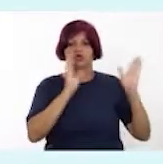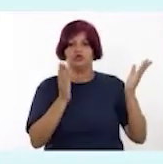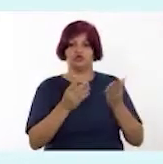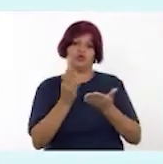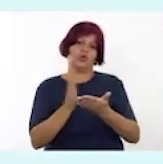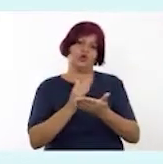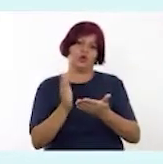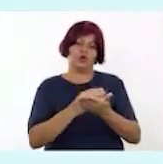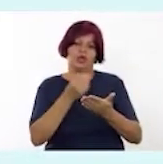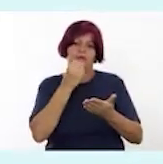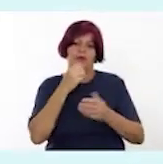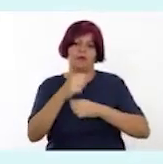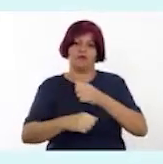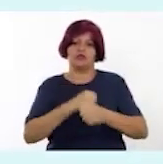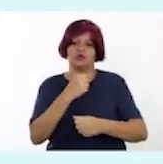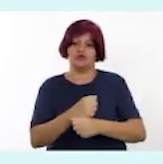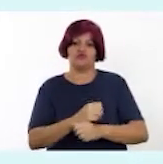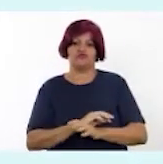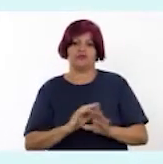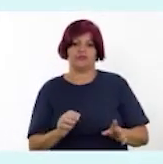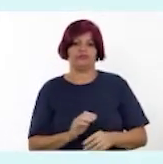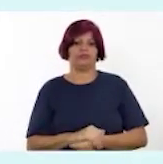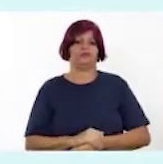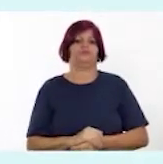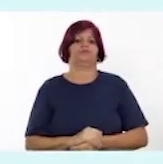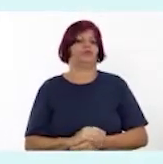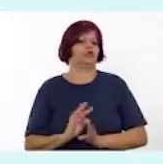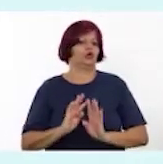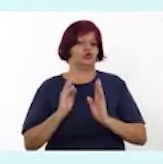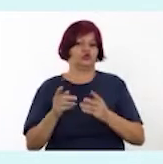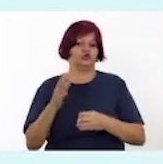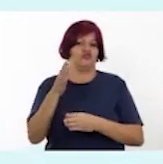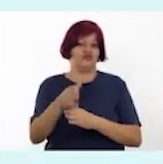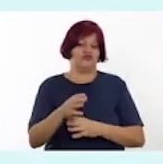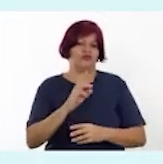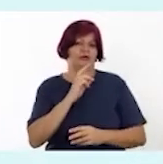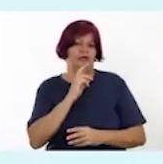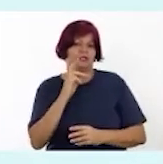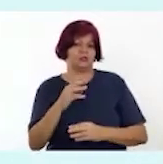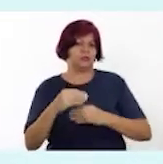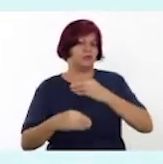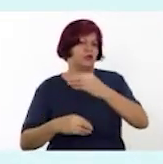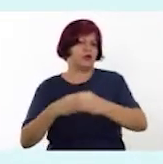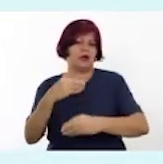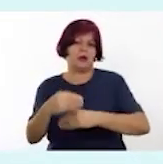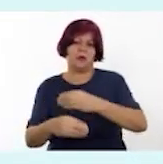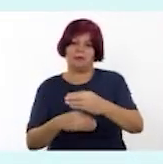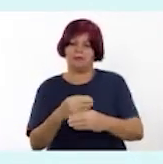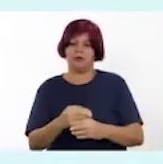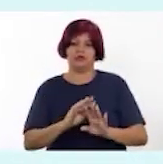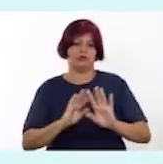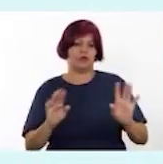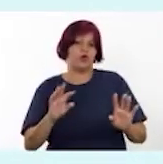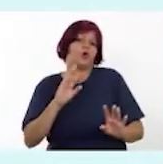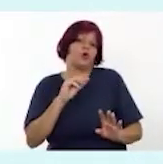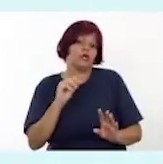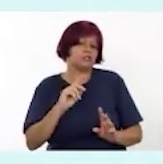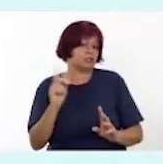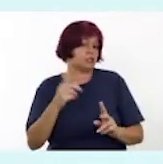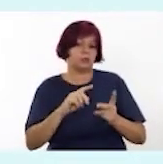el asistente lo lleva a la solución, lo conduce por los pasos o sencillamente le refiere que no hay solución.